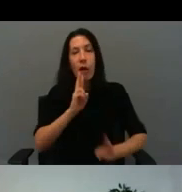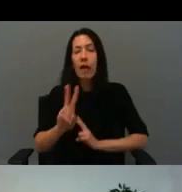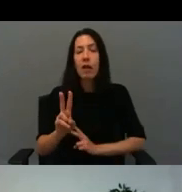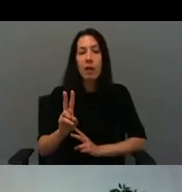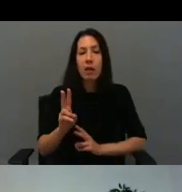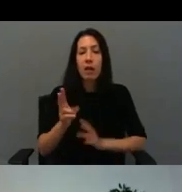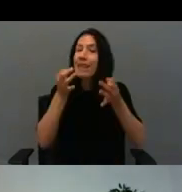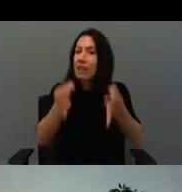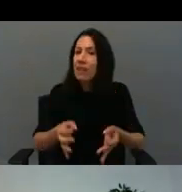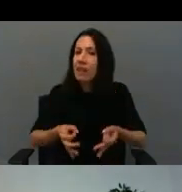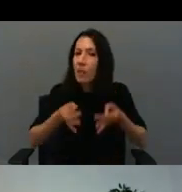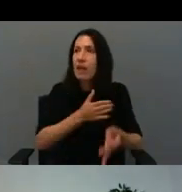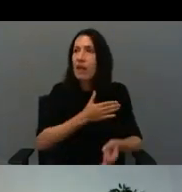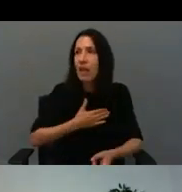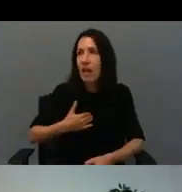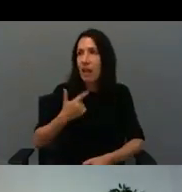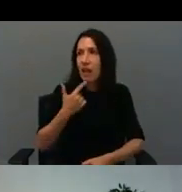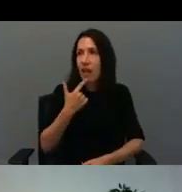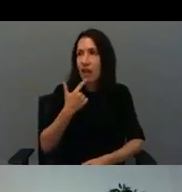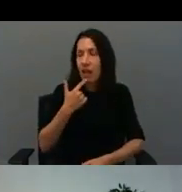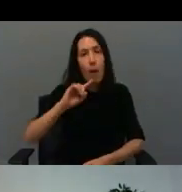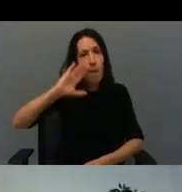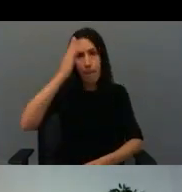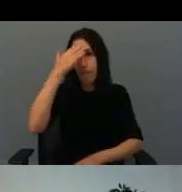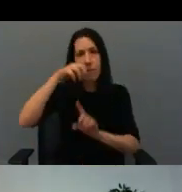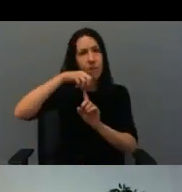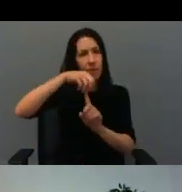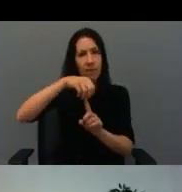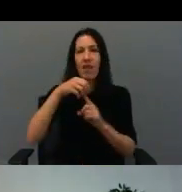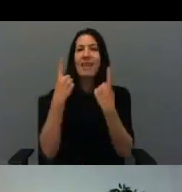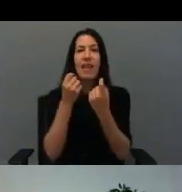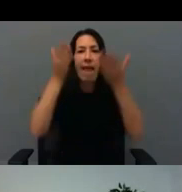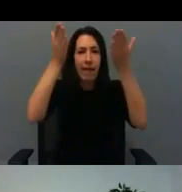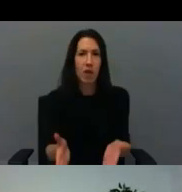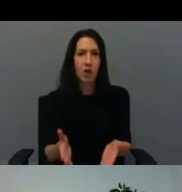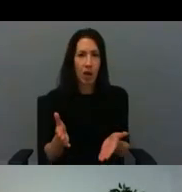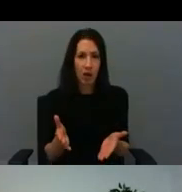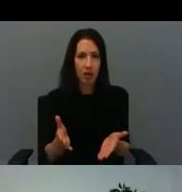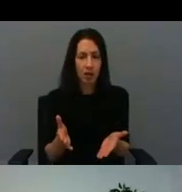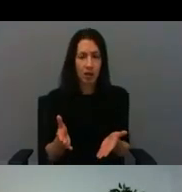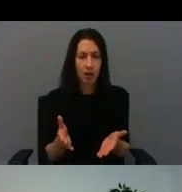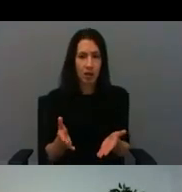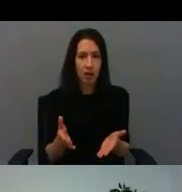se pongan en el centro las decisiones de la persona.